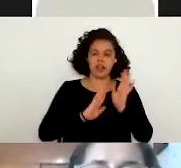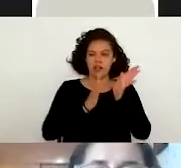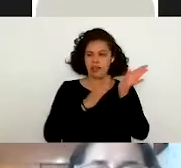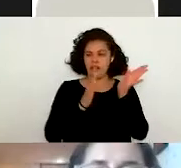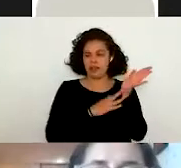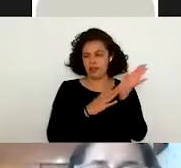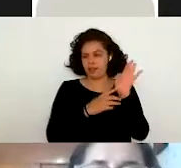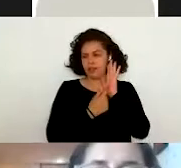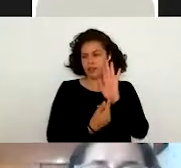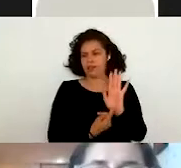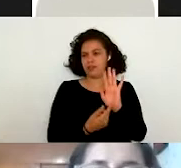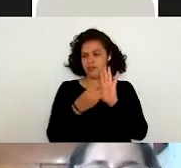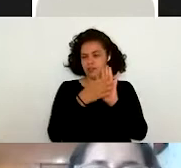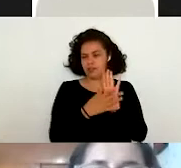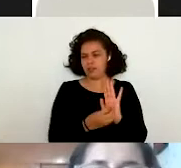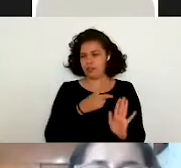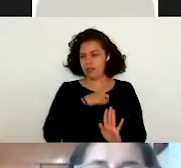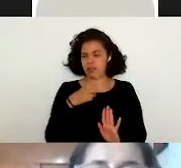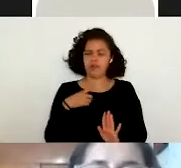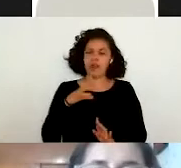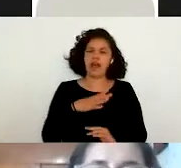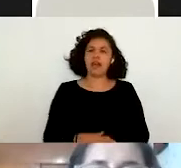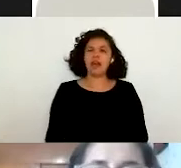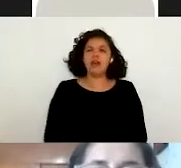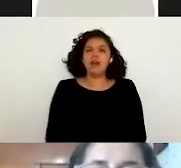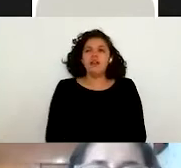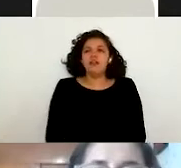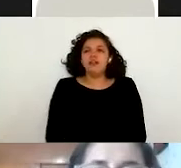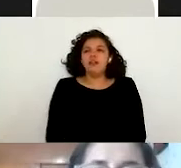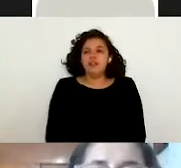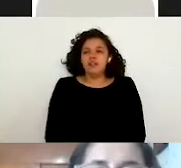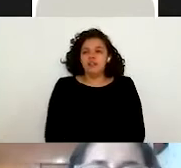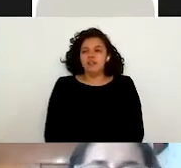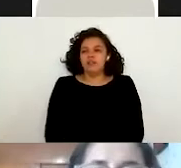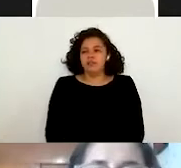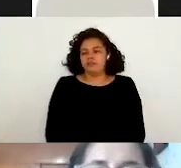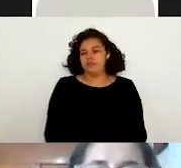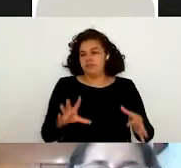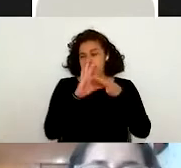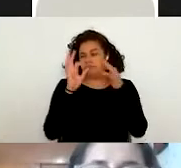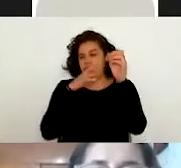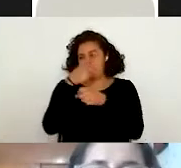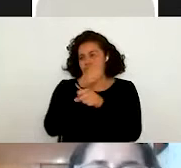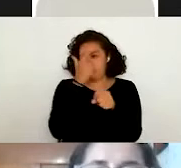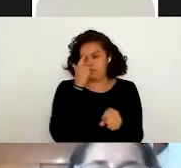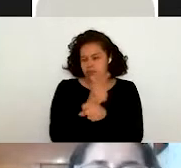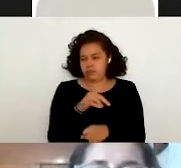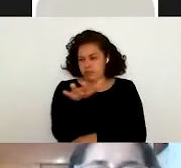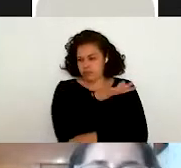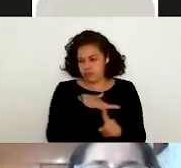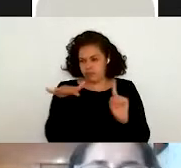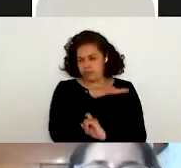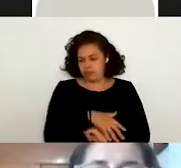el diagnóstico, tiene que tener mínimamente la descripción e identificación del contexto, ¿no? O